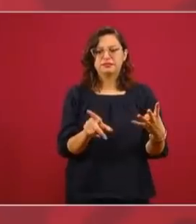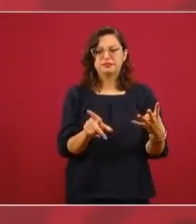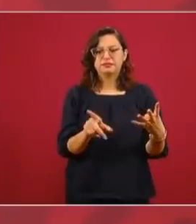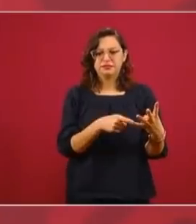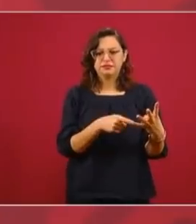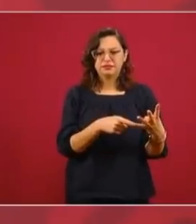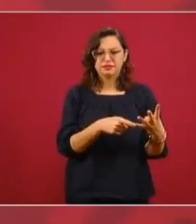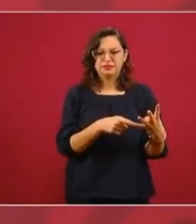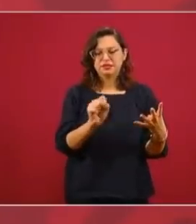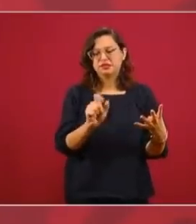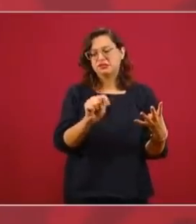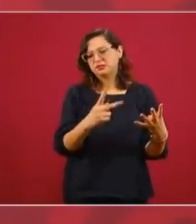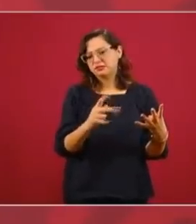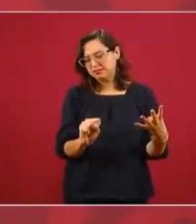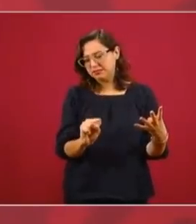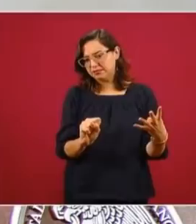era en la Secretaría del Trabajo,